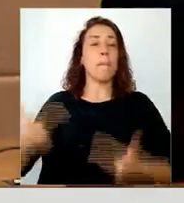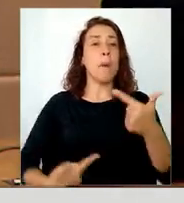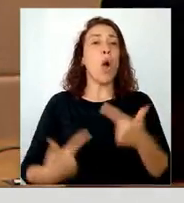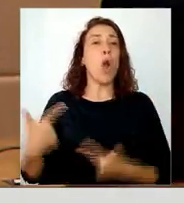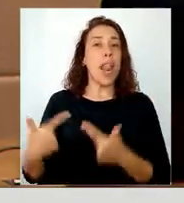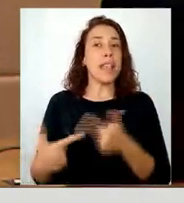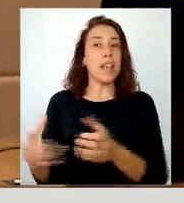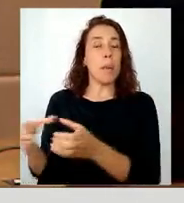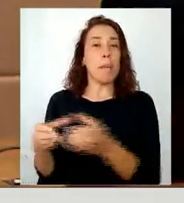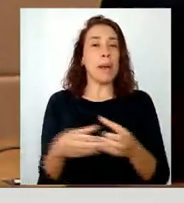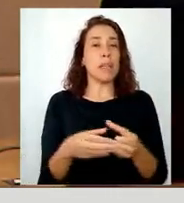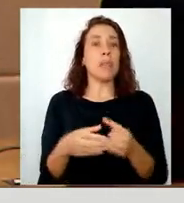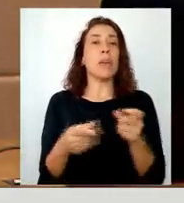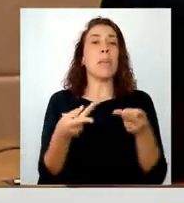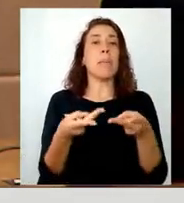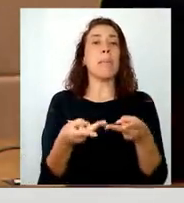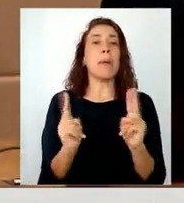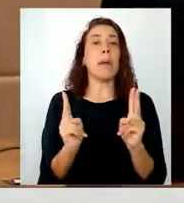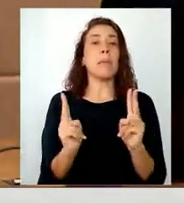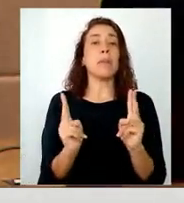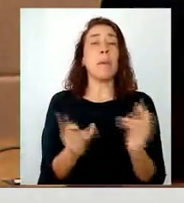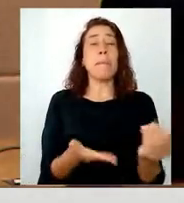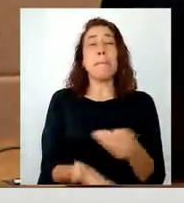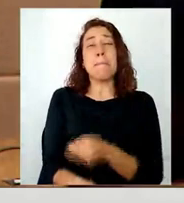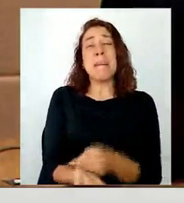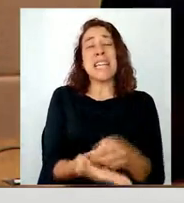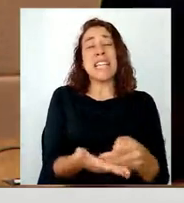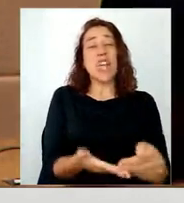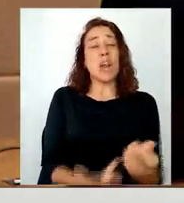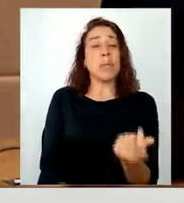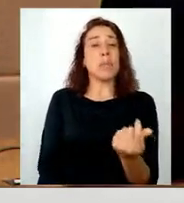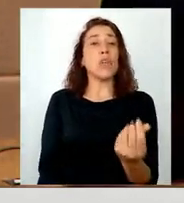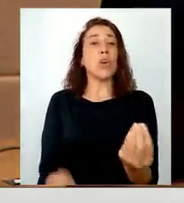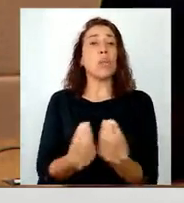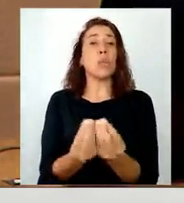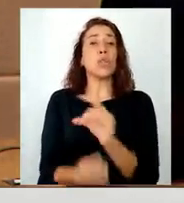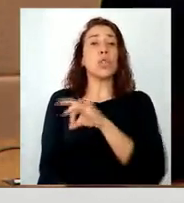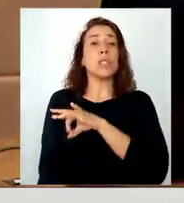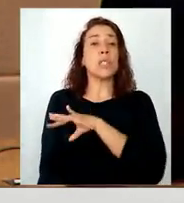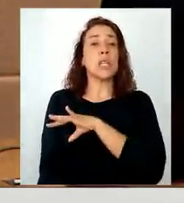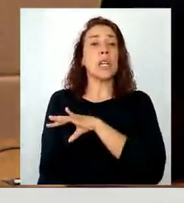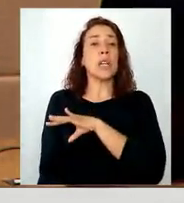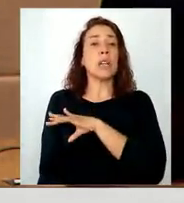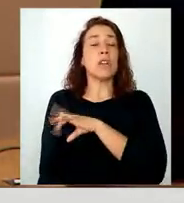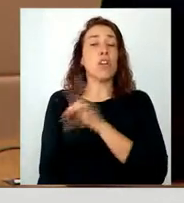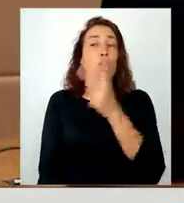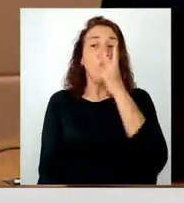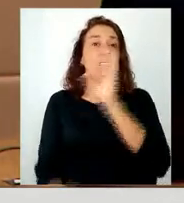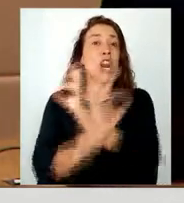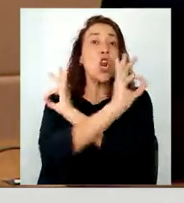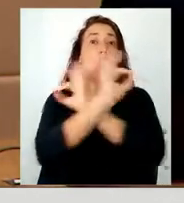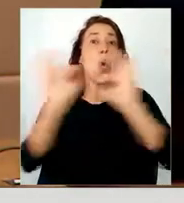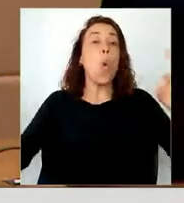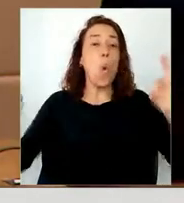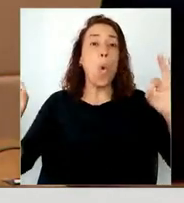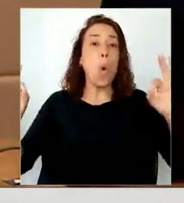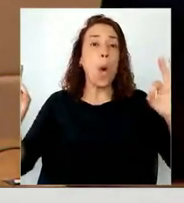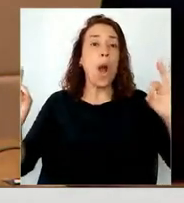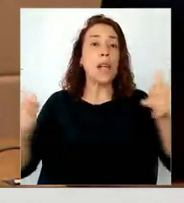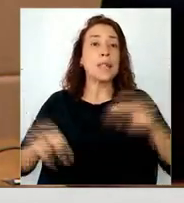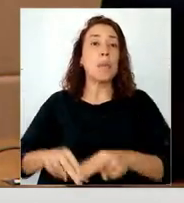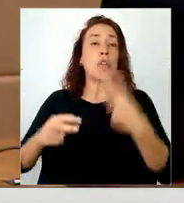les ha permitido obtener millones y millones de pesos que la gran mayoría de los chilenos no van a ver nunca en esas cifras y es plata de todos nosotros